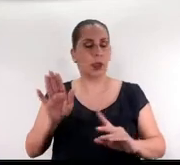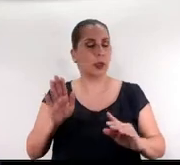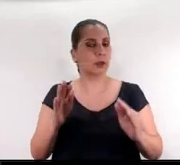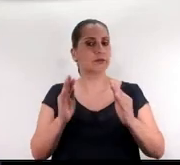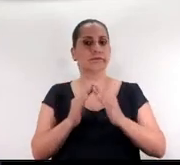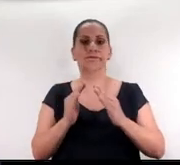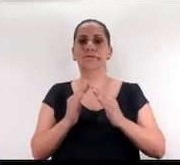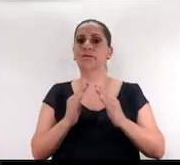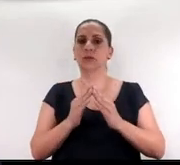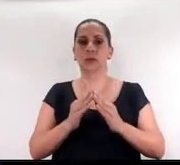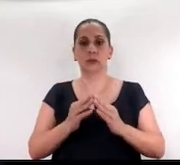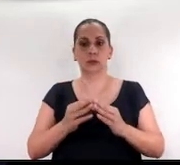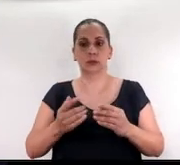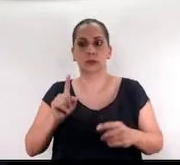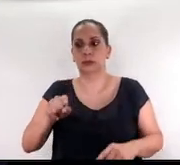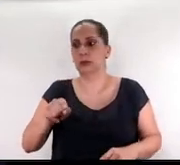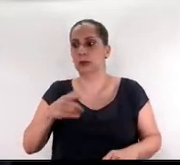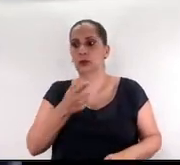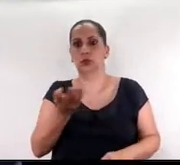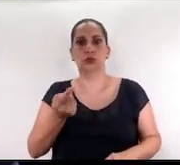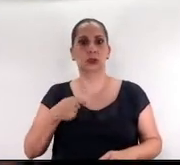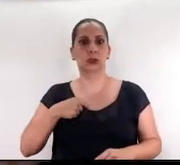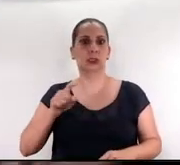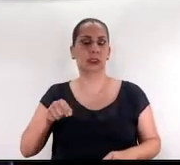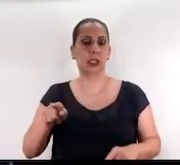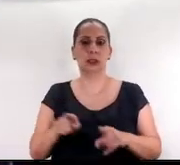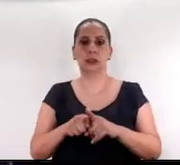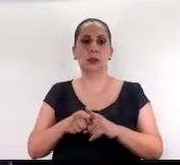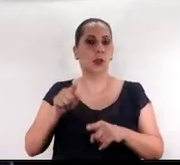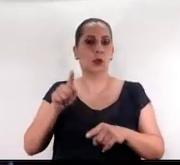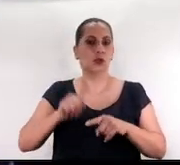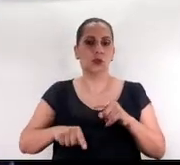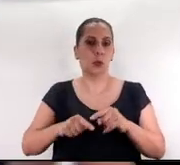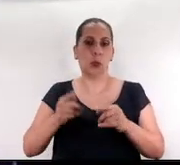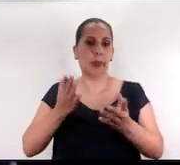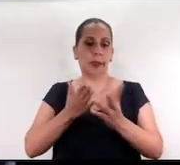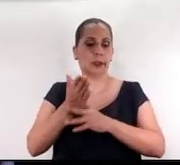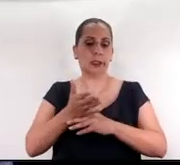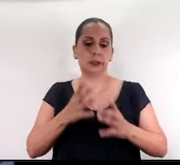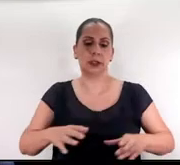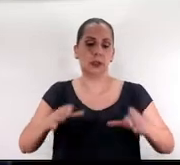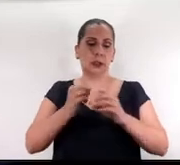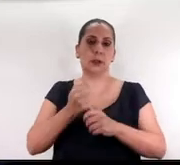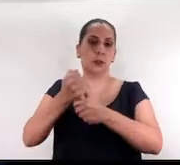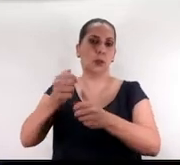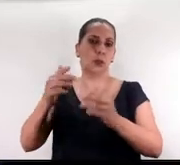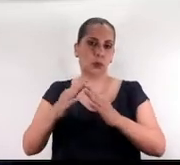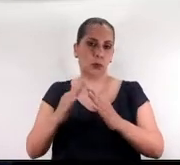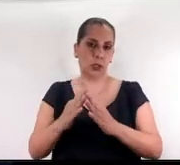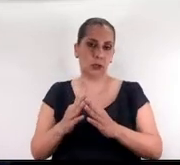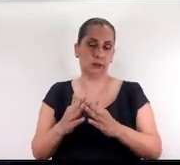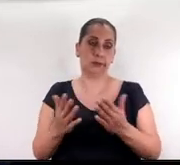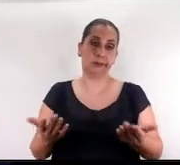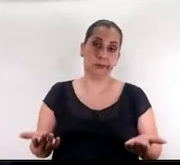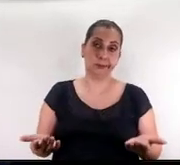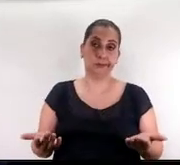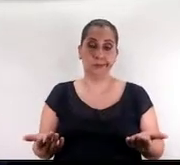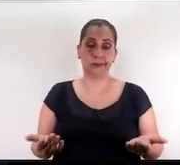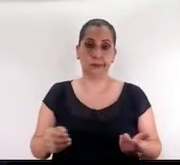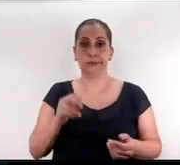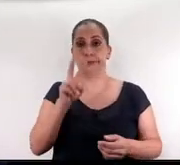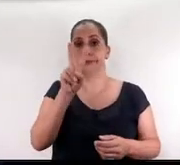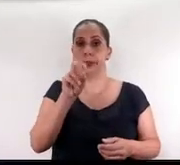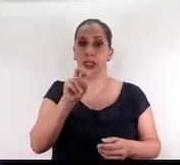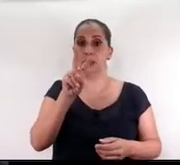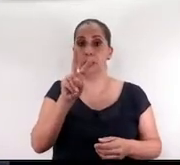vivienda acorde a sus necesidades y tampoco tienen acceso al bono de vivienda. Por supuesto que ese 20-25% de